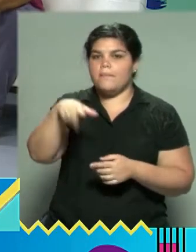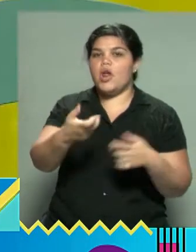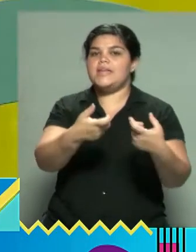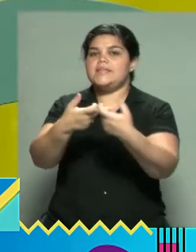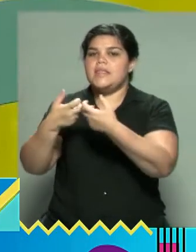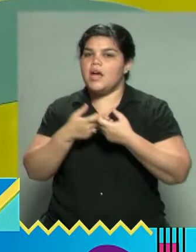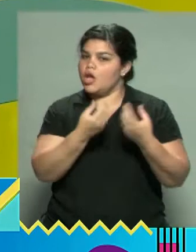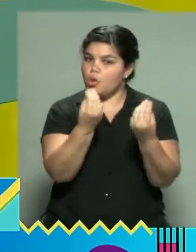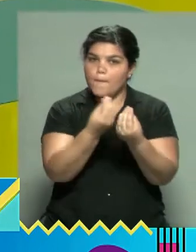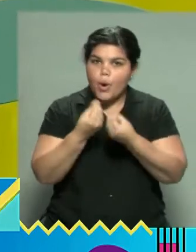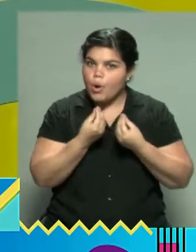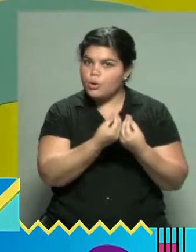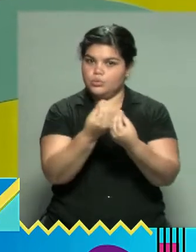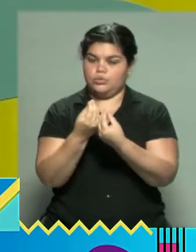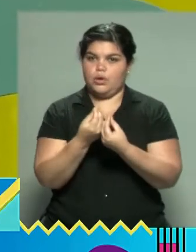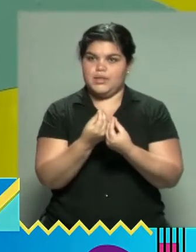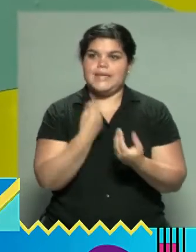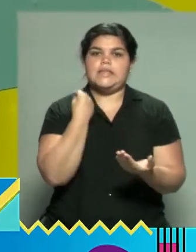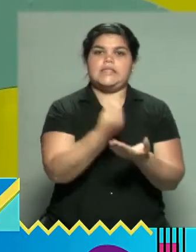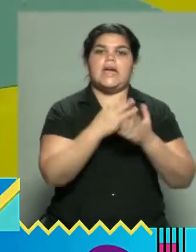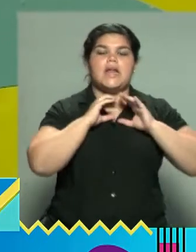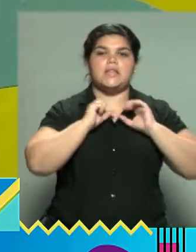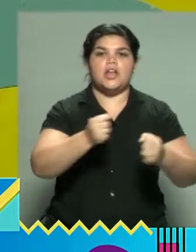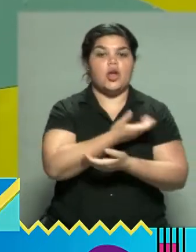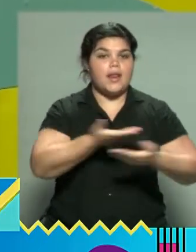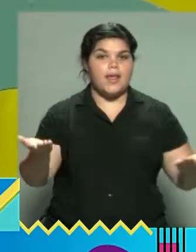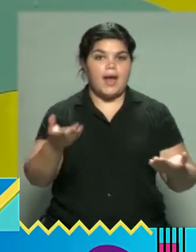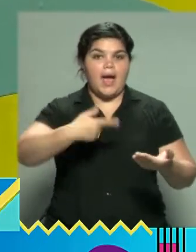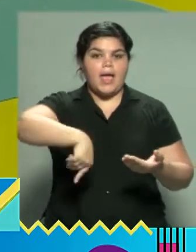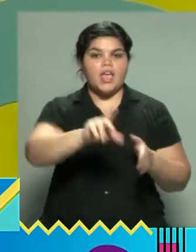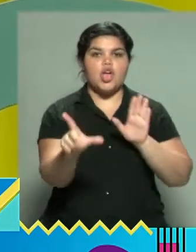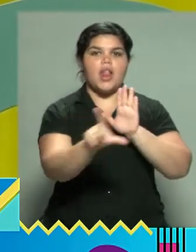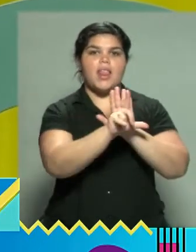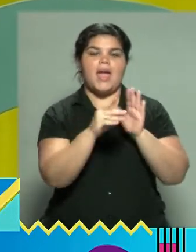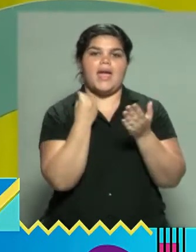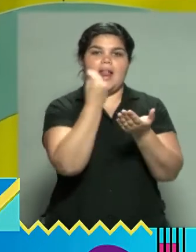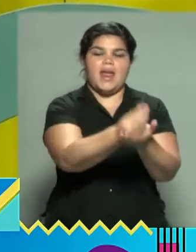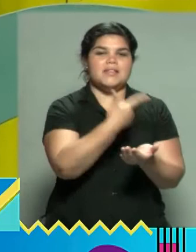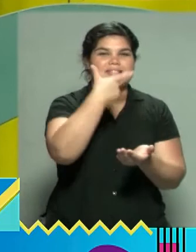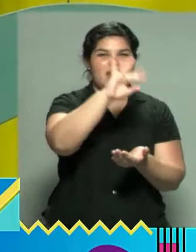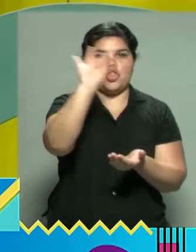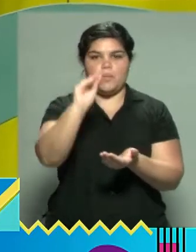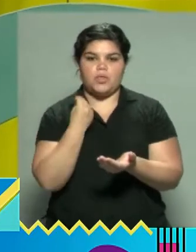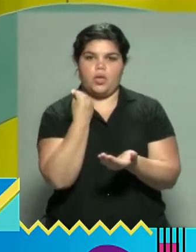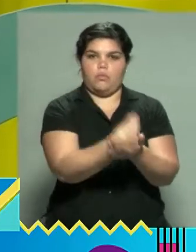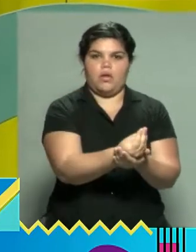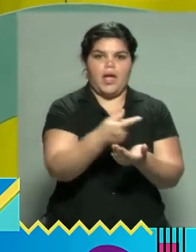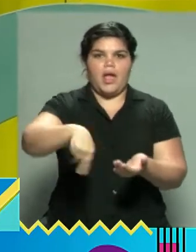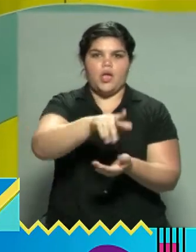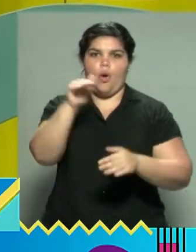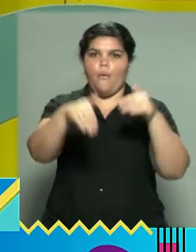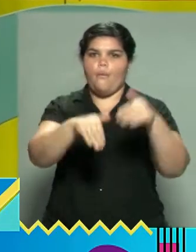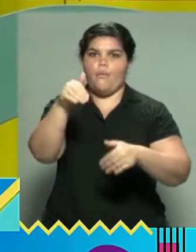sindicatos, muchos secretarios generales de sindicatos eran legisladores. Obviamente le levantaron la mano en contra a la ley Mucci